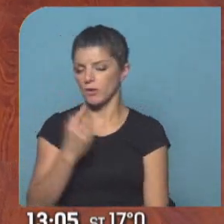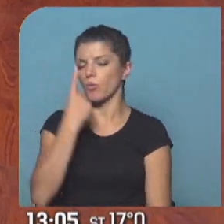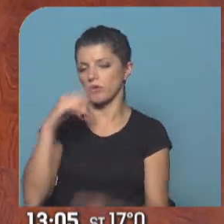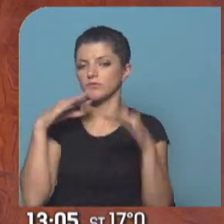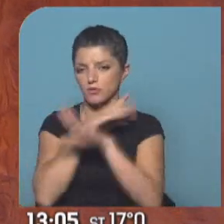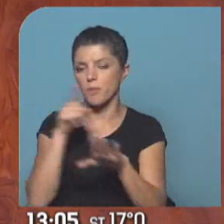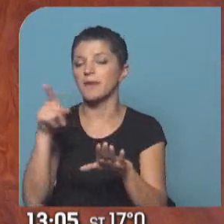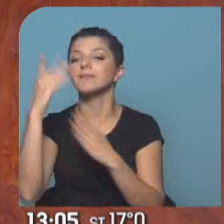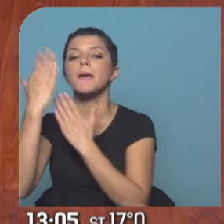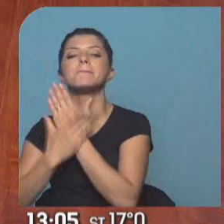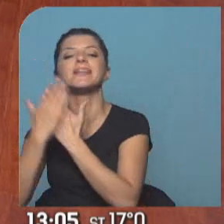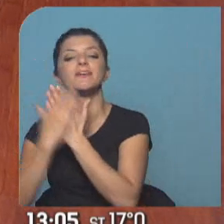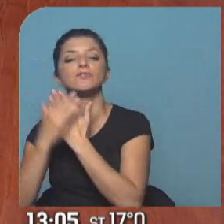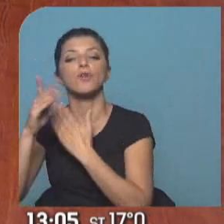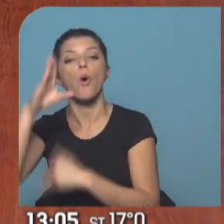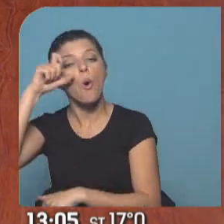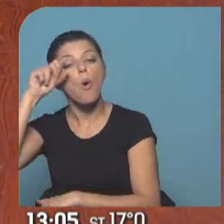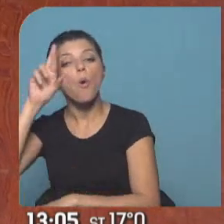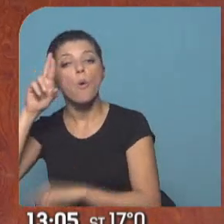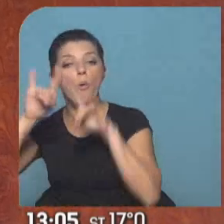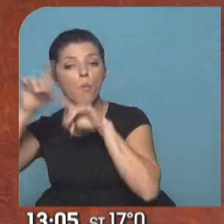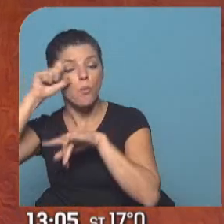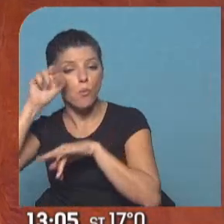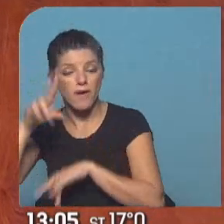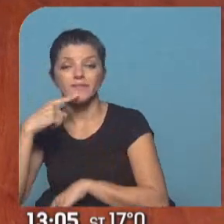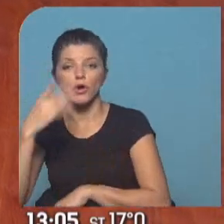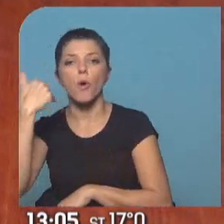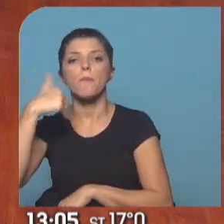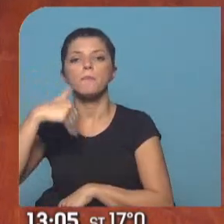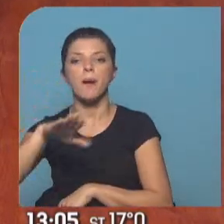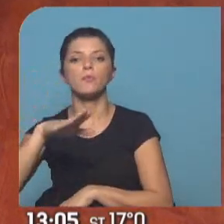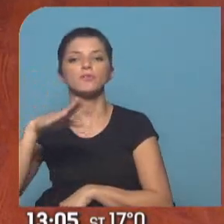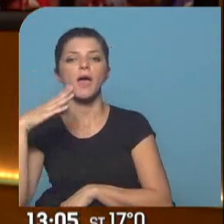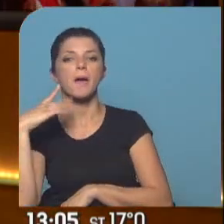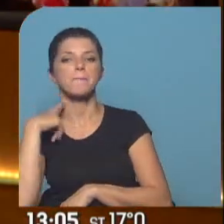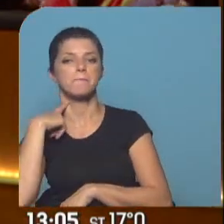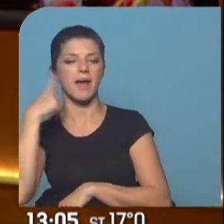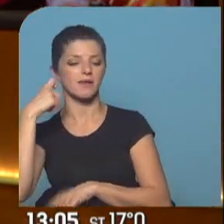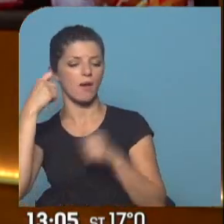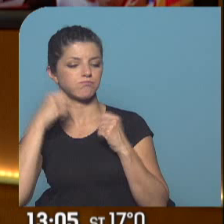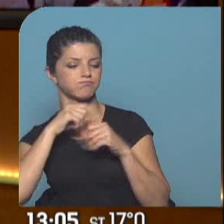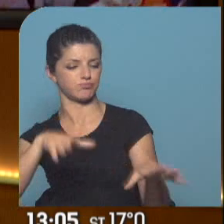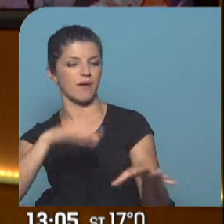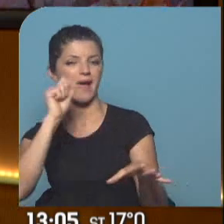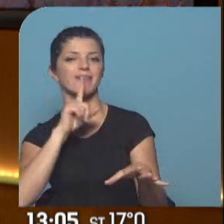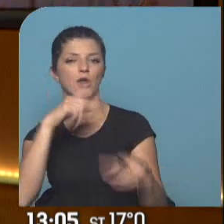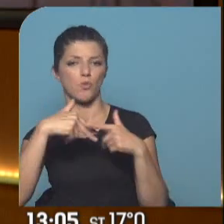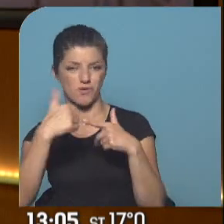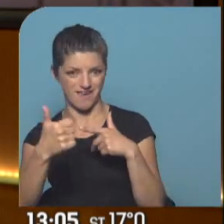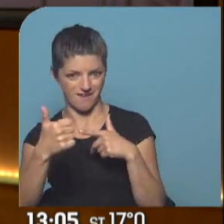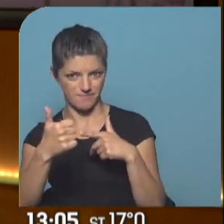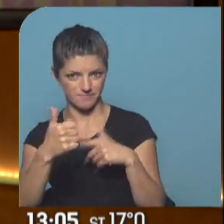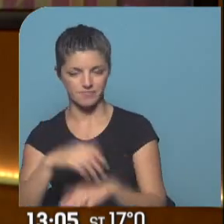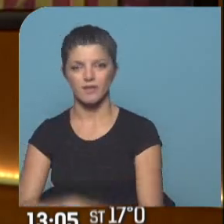ministro Wert, en un momento en la Cámara de Diputados, dijo, vamos a españolizar a los catalanes. No cepillamos, en otro momento dijeron,